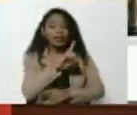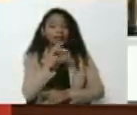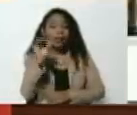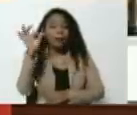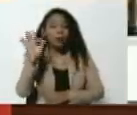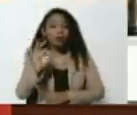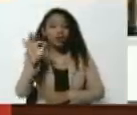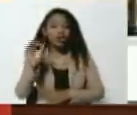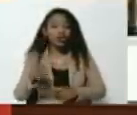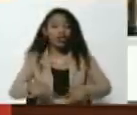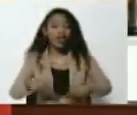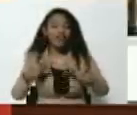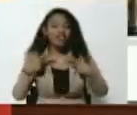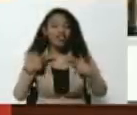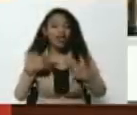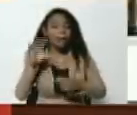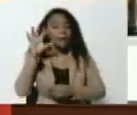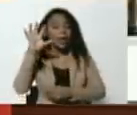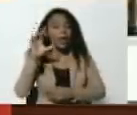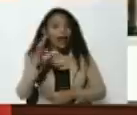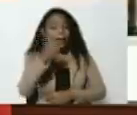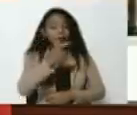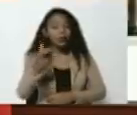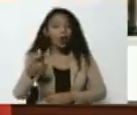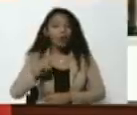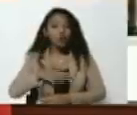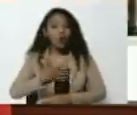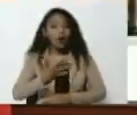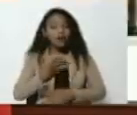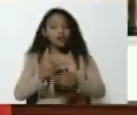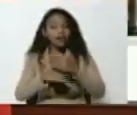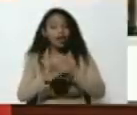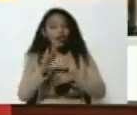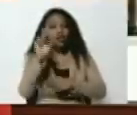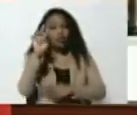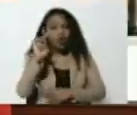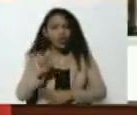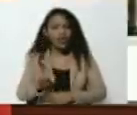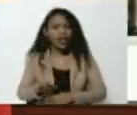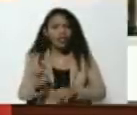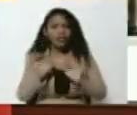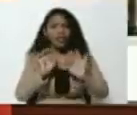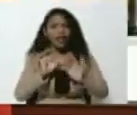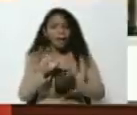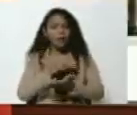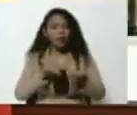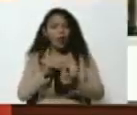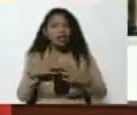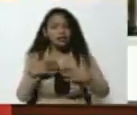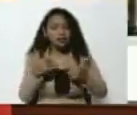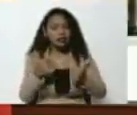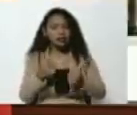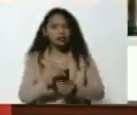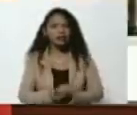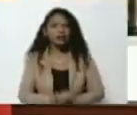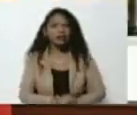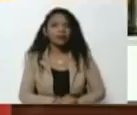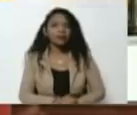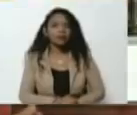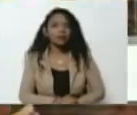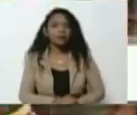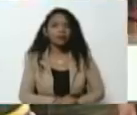100% de la vida del país y que la gente pueda salir todos los días sin problemas, sano y salvo.